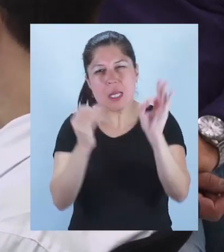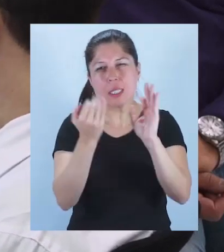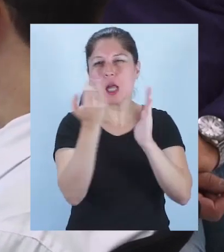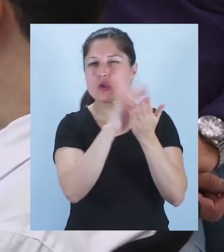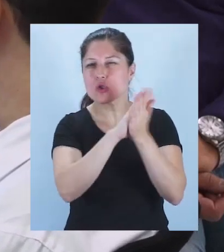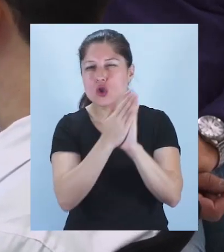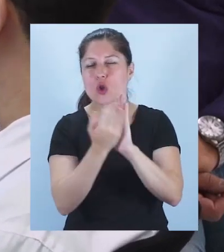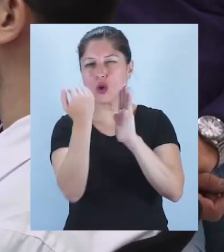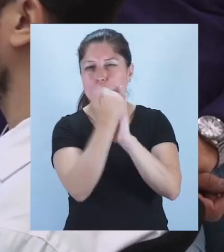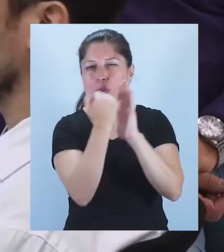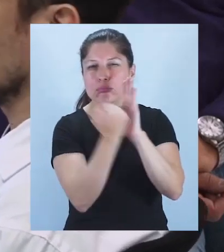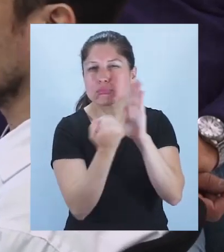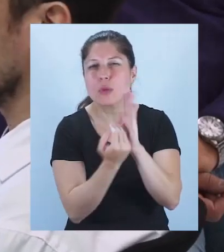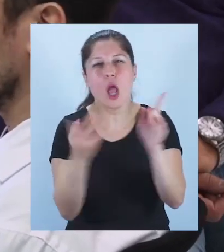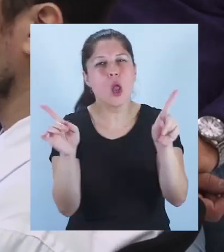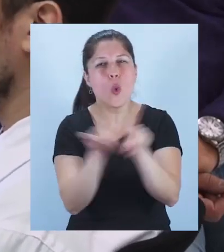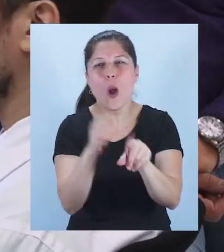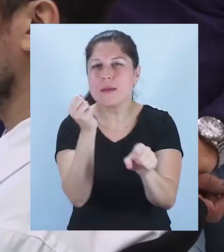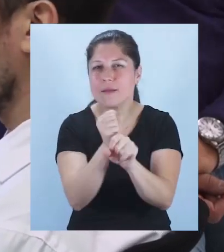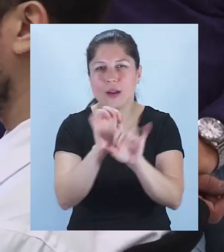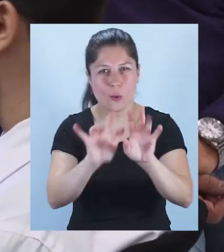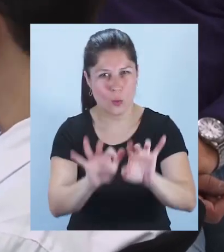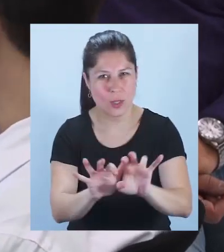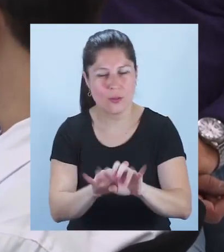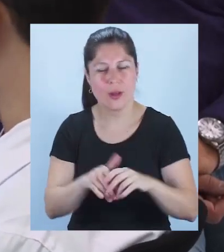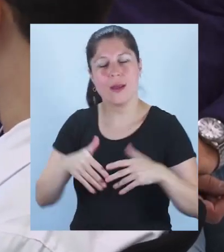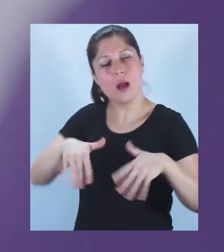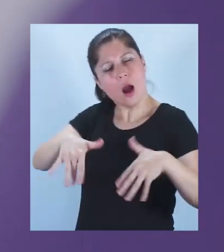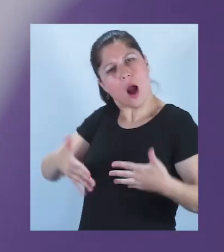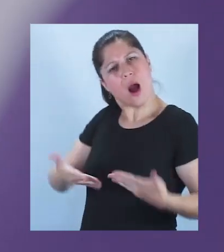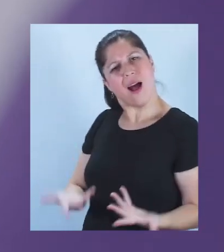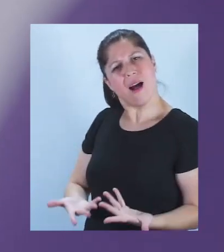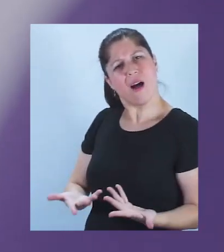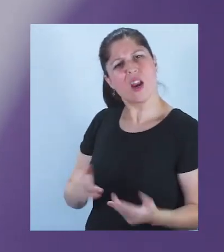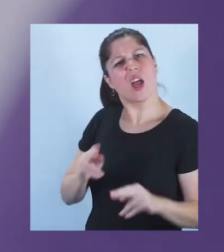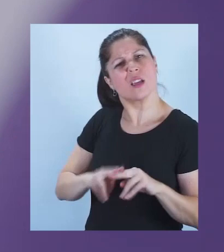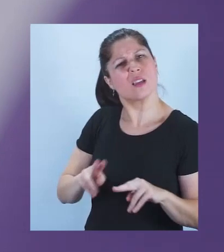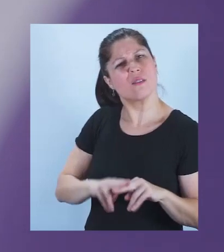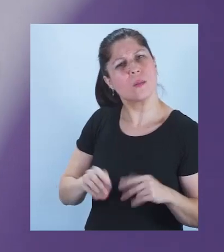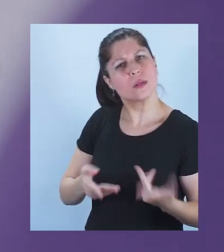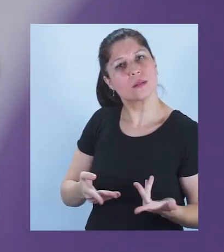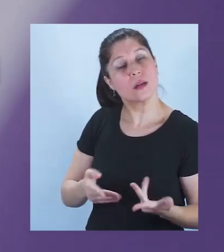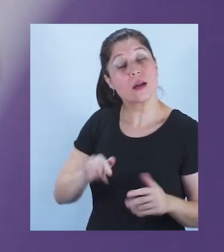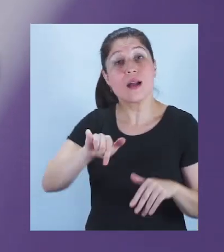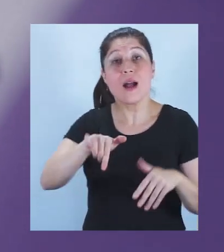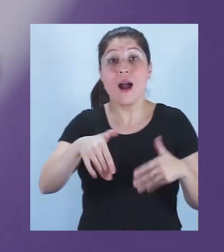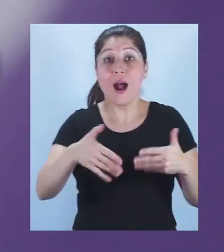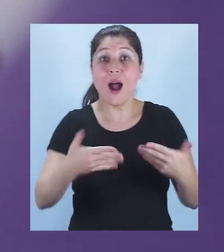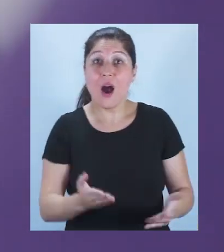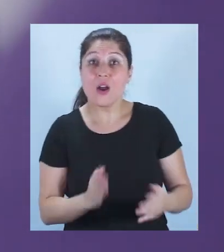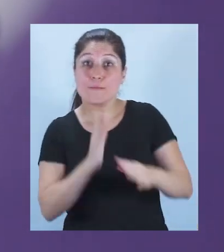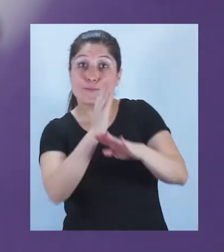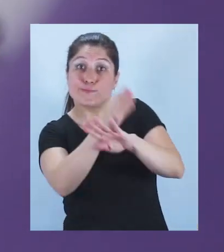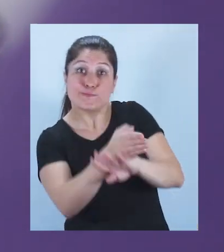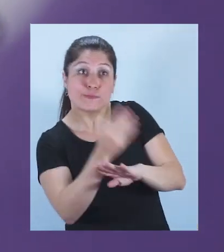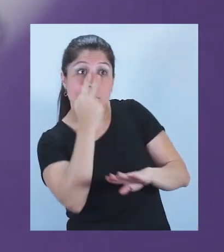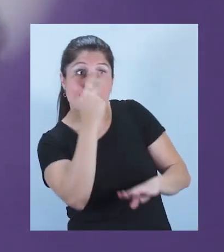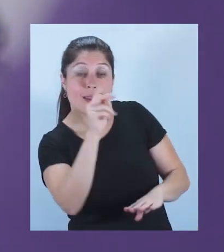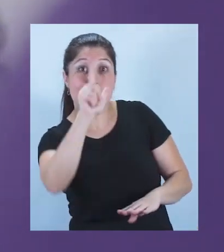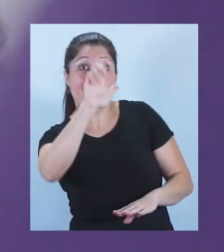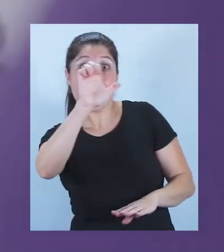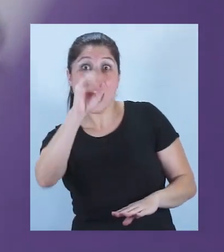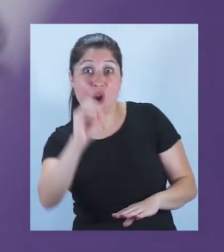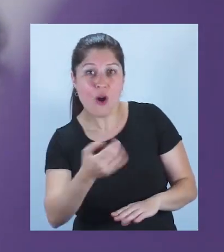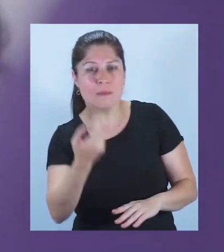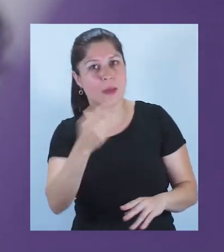particular con el que funcionan los computadores. Y ahora, ¿qué vamos a hacer? Vamos a ir a visitar a Leo, quien